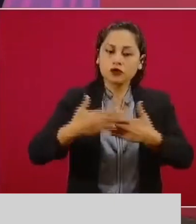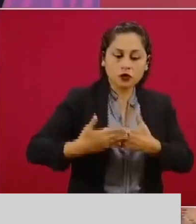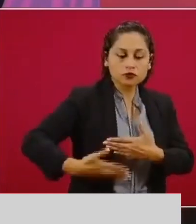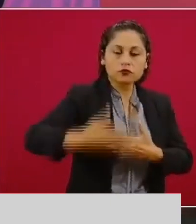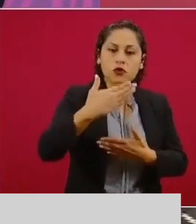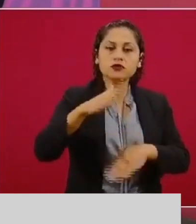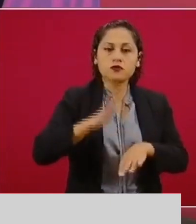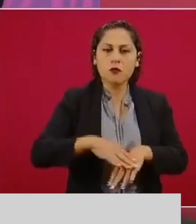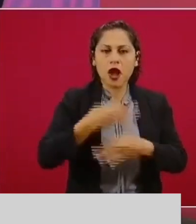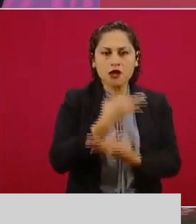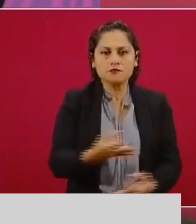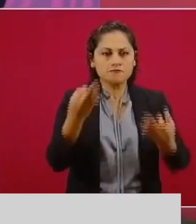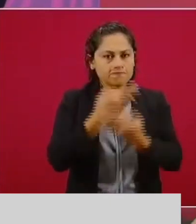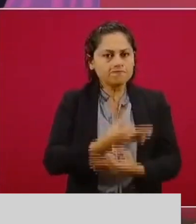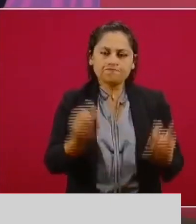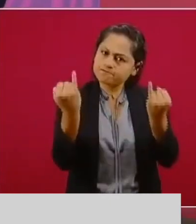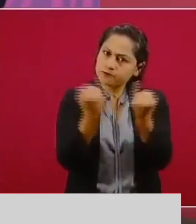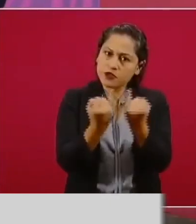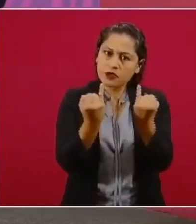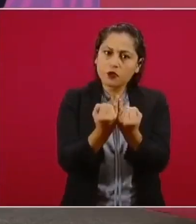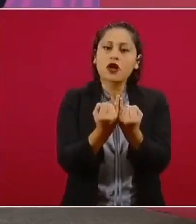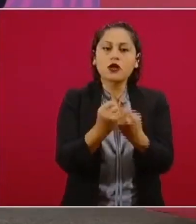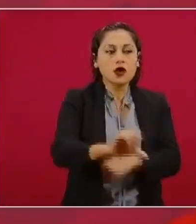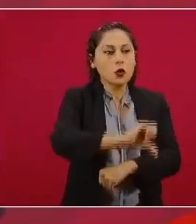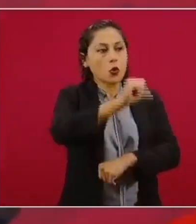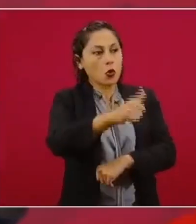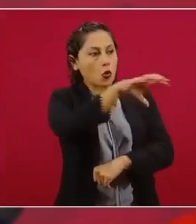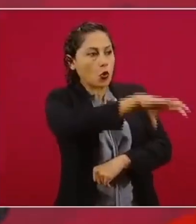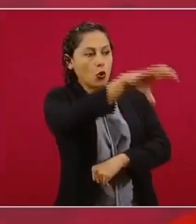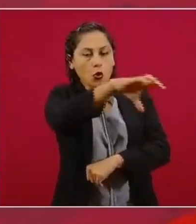fue pactado 2 años de trabajo y deja la oficina de la presidencia, Alfonso Romo.